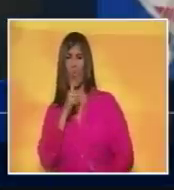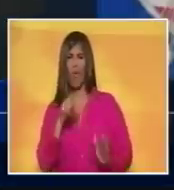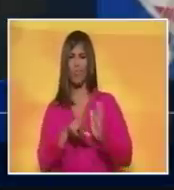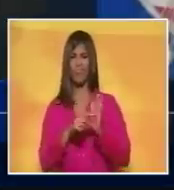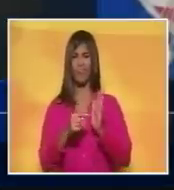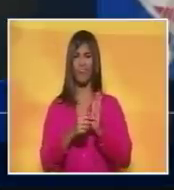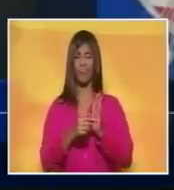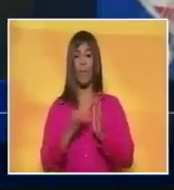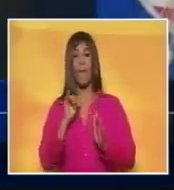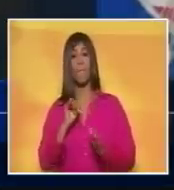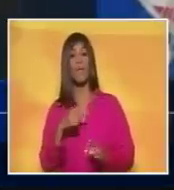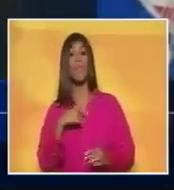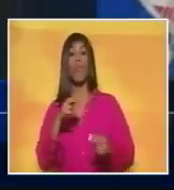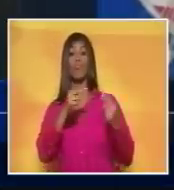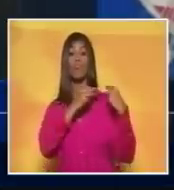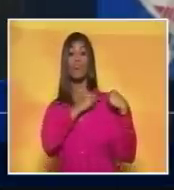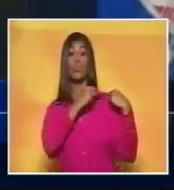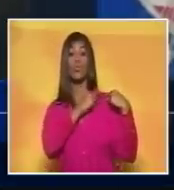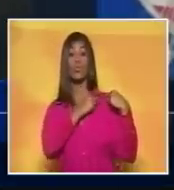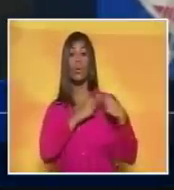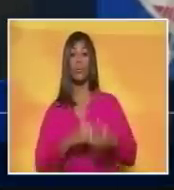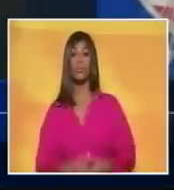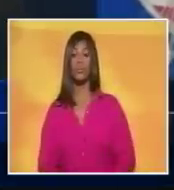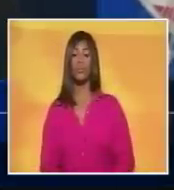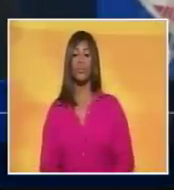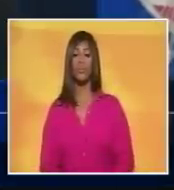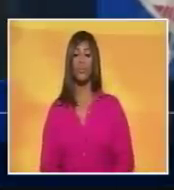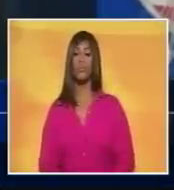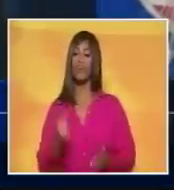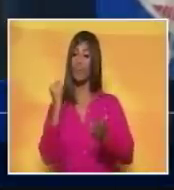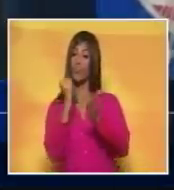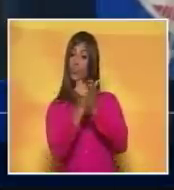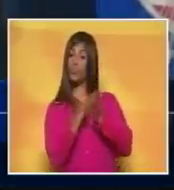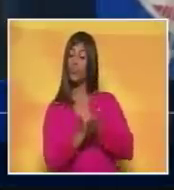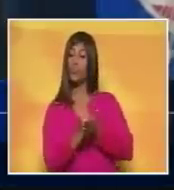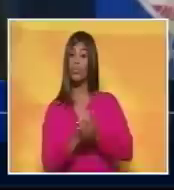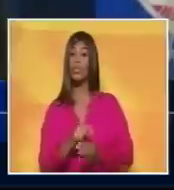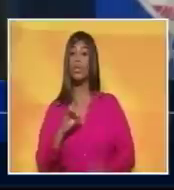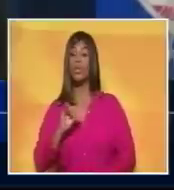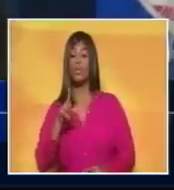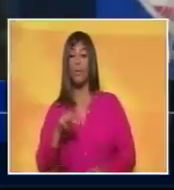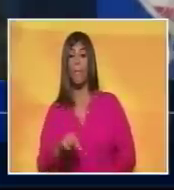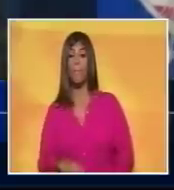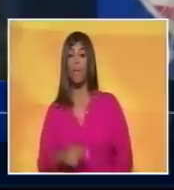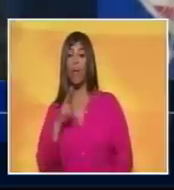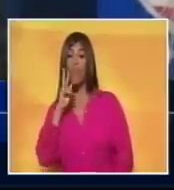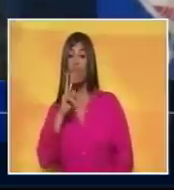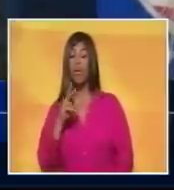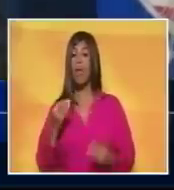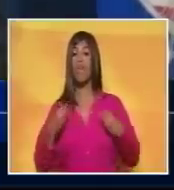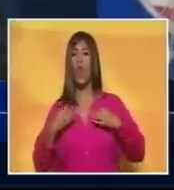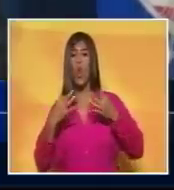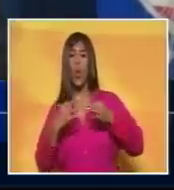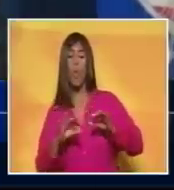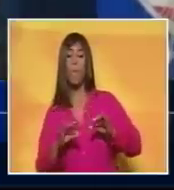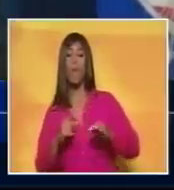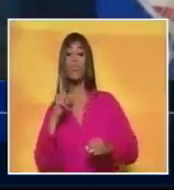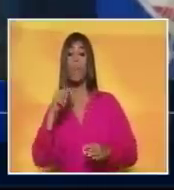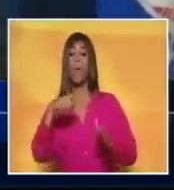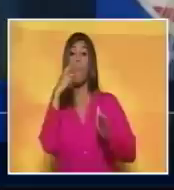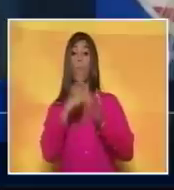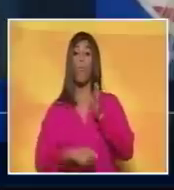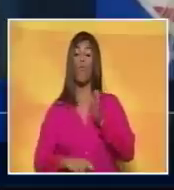Aun cuando los cargos estén sellados y fuera de la vista pública, también está